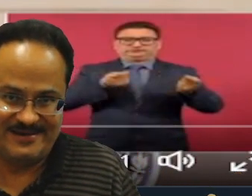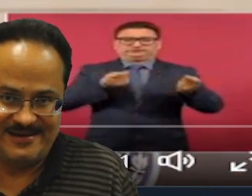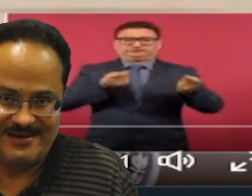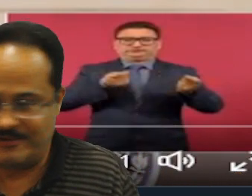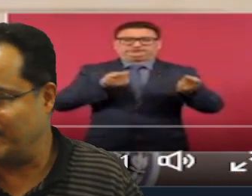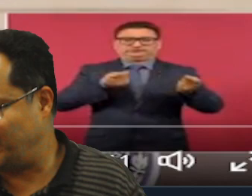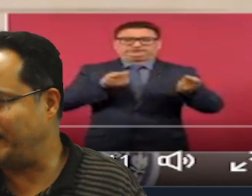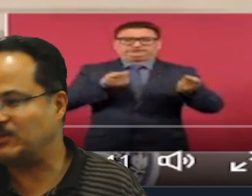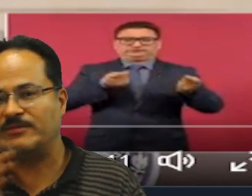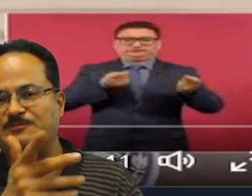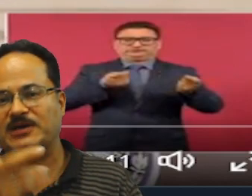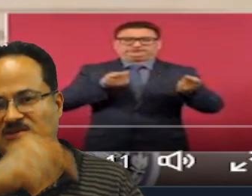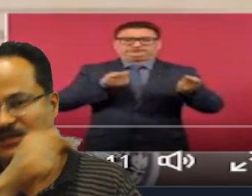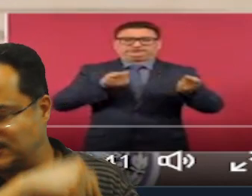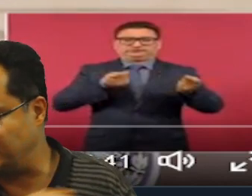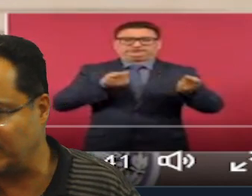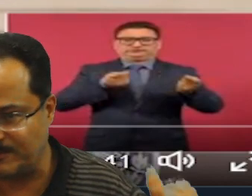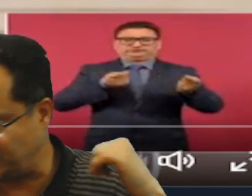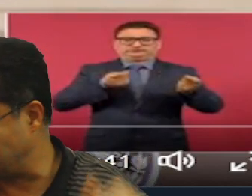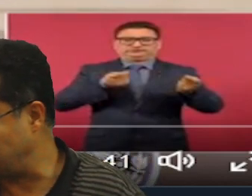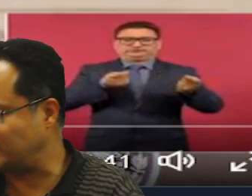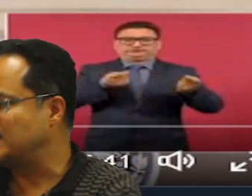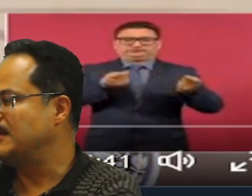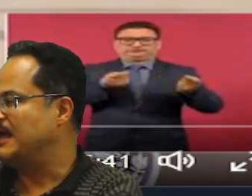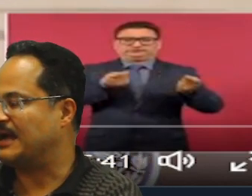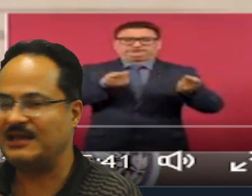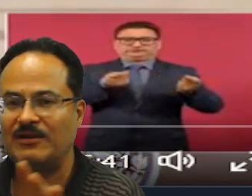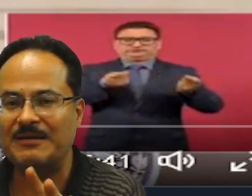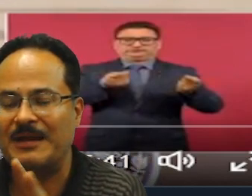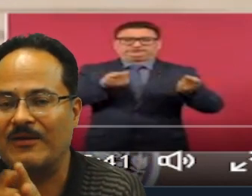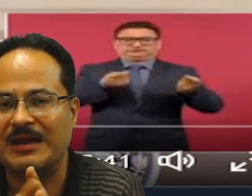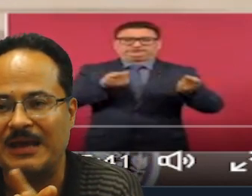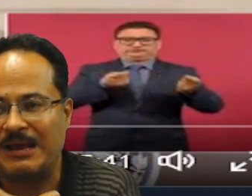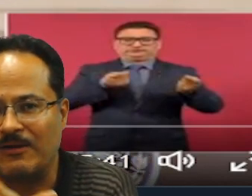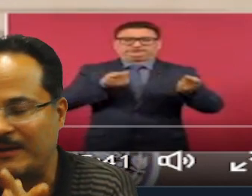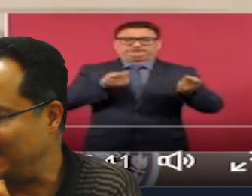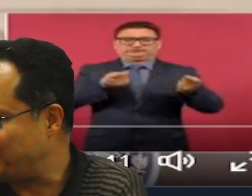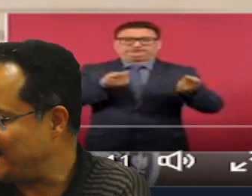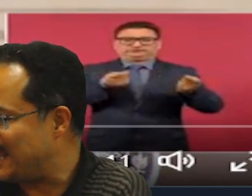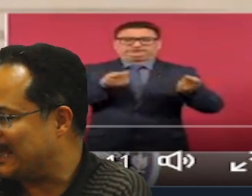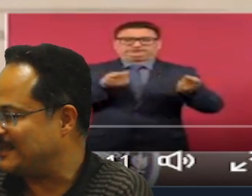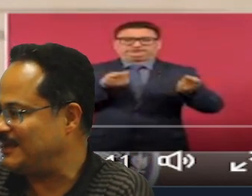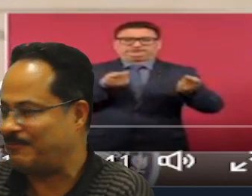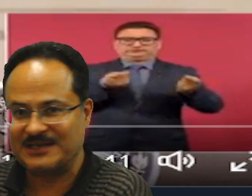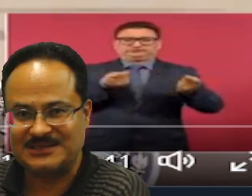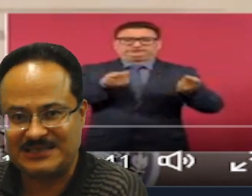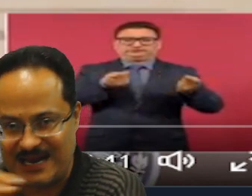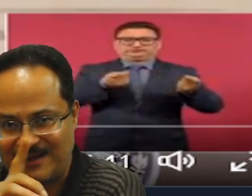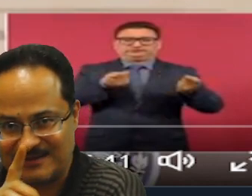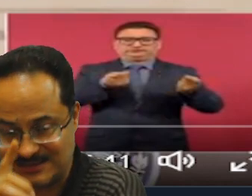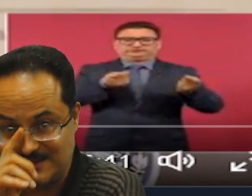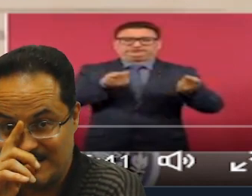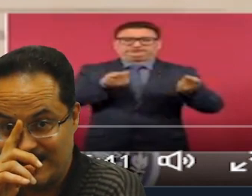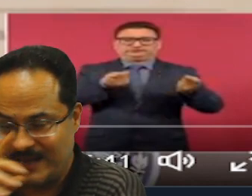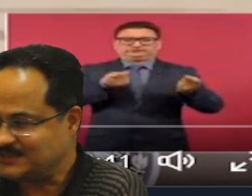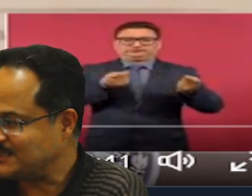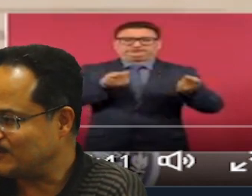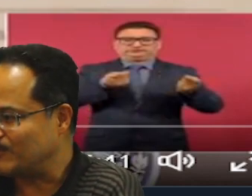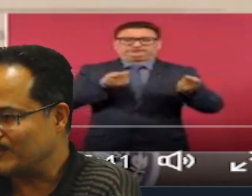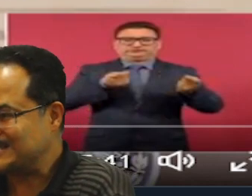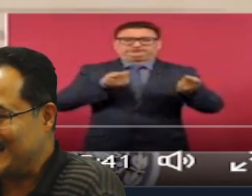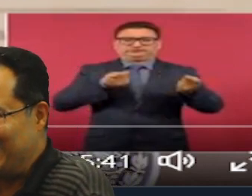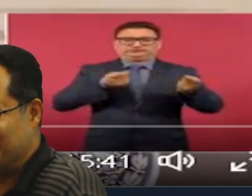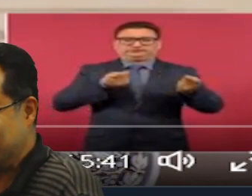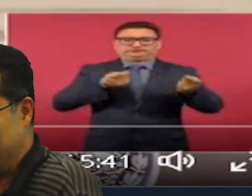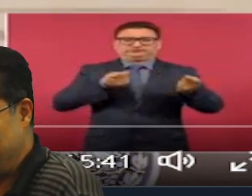bueno no me meto más porque eso se los hablo en un video anterior aquí lo que me lo que lo que vale la pena aquí precisar es